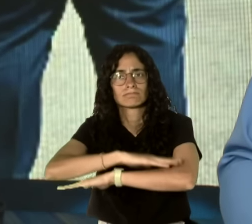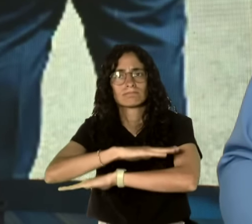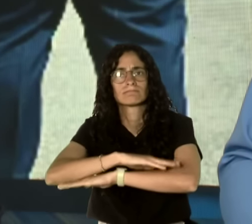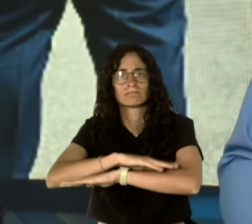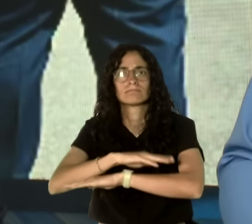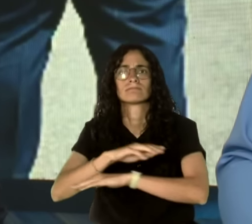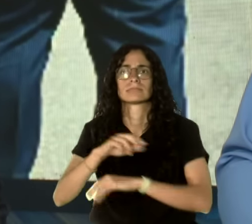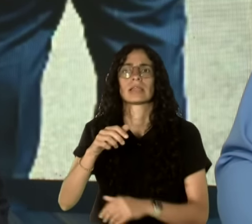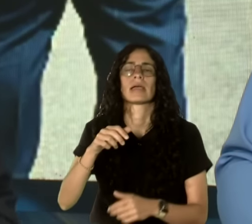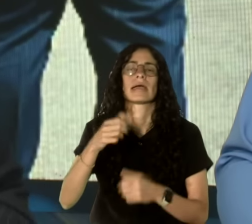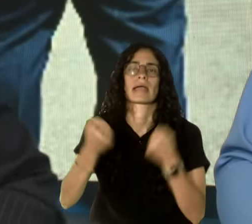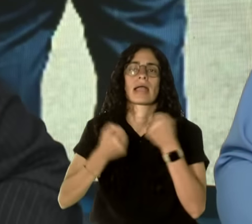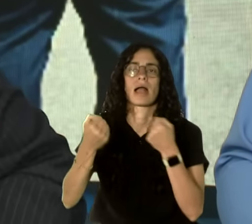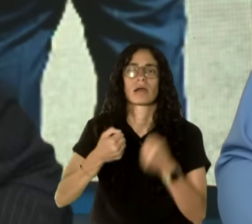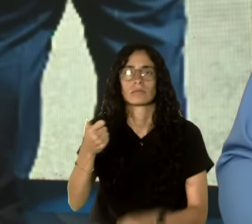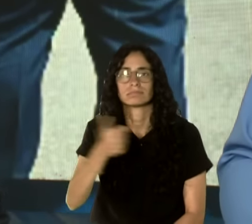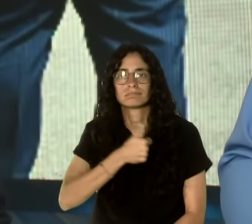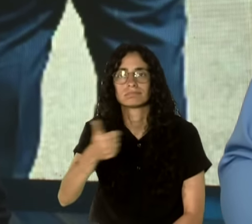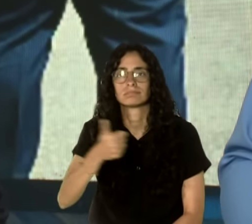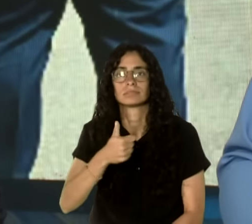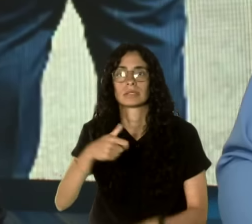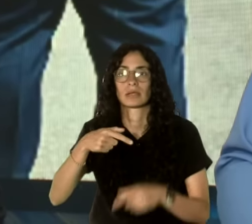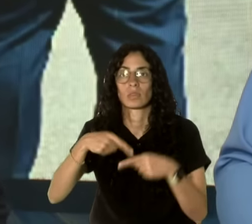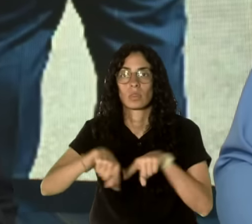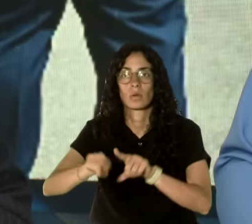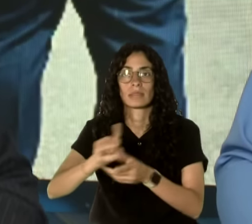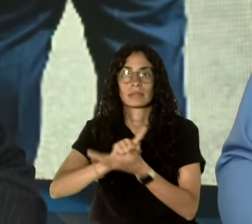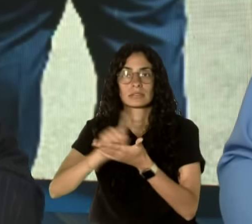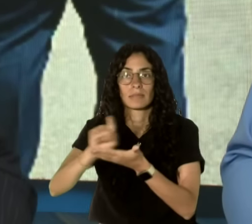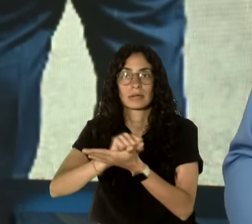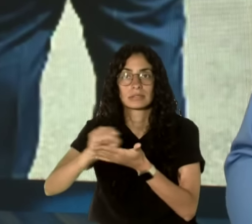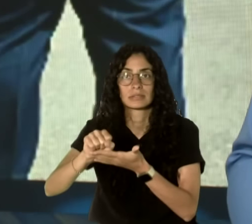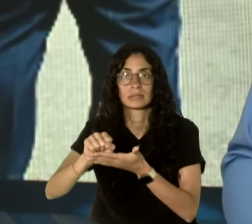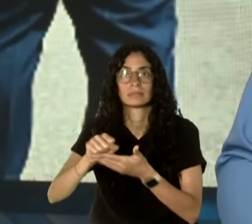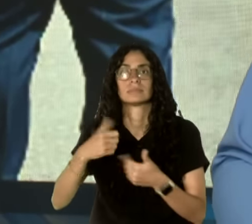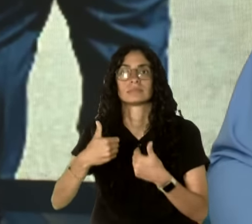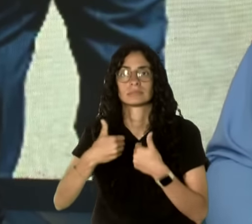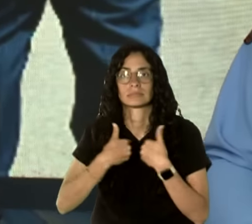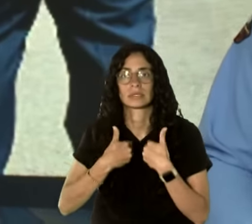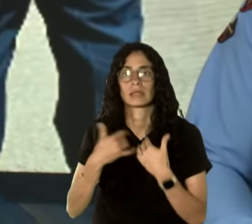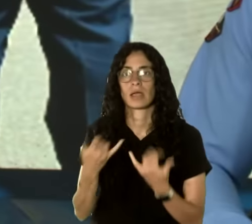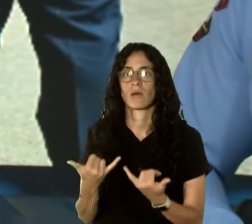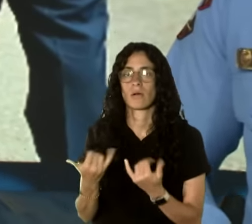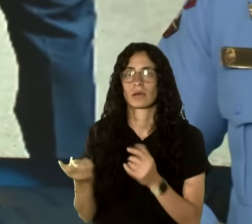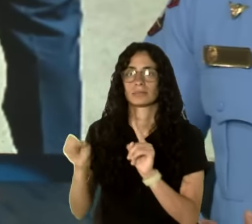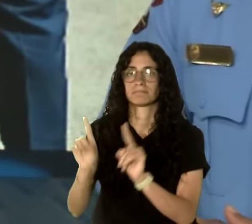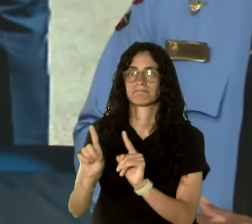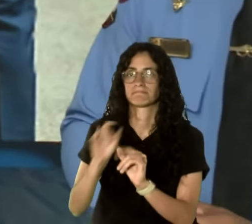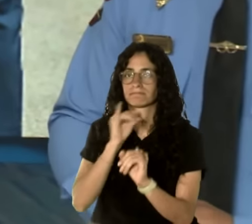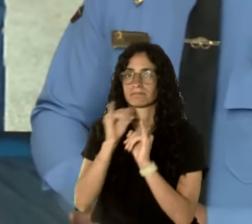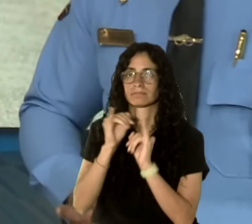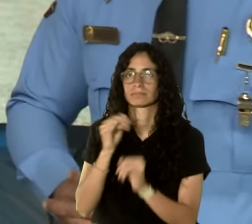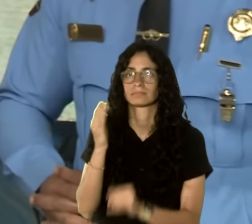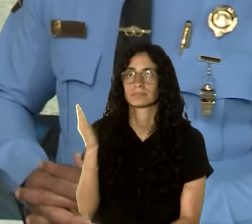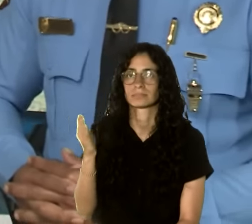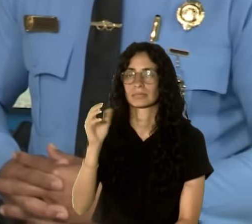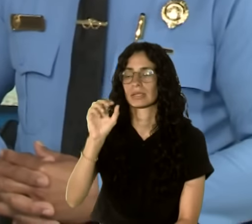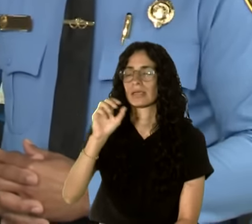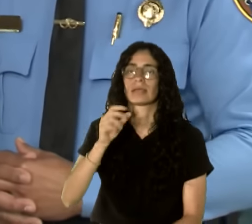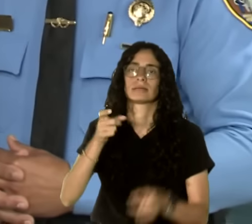leyes de tránsito y hablamos de la Semana Santa la semana mayor así que tenemos para conversar sobre el particular al teniente Elvis seno